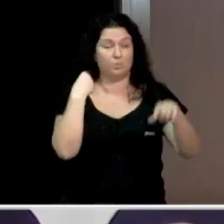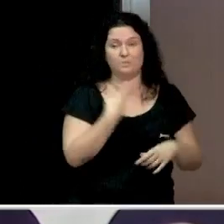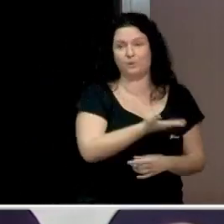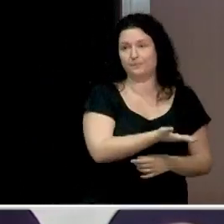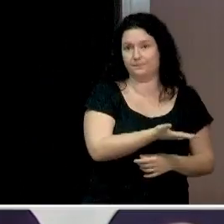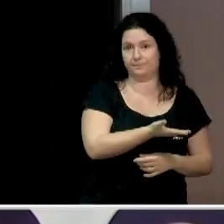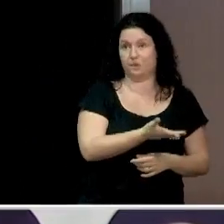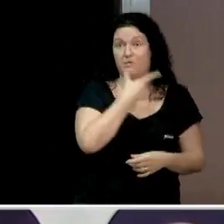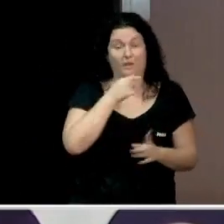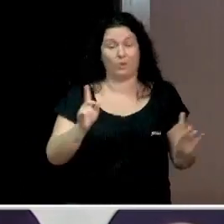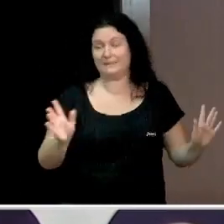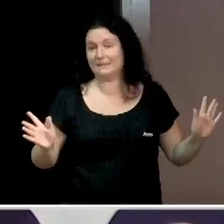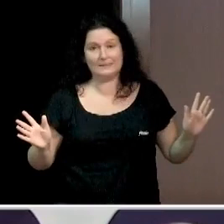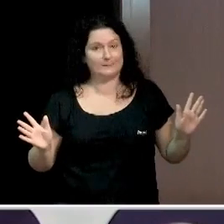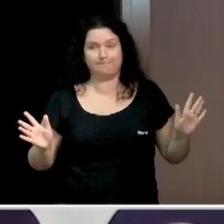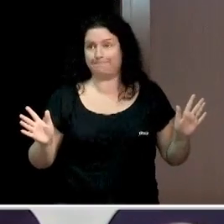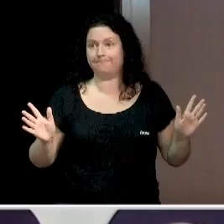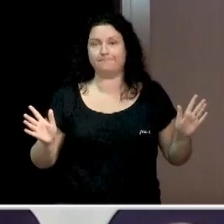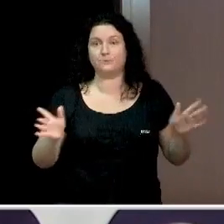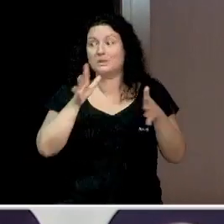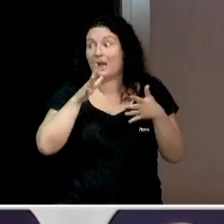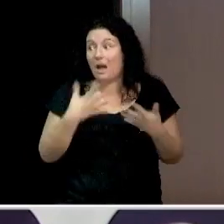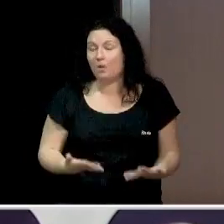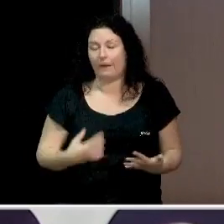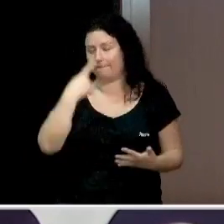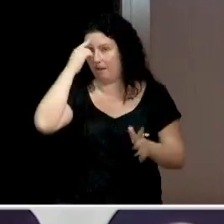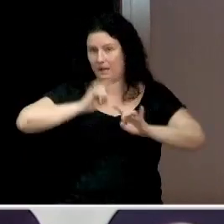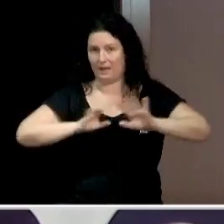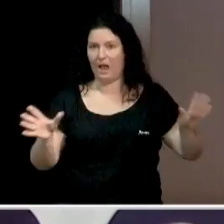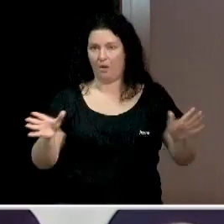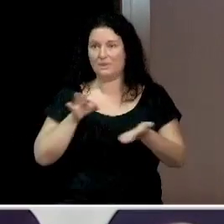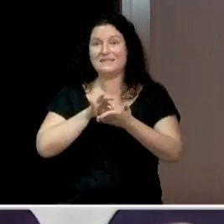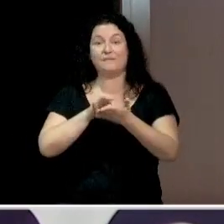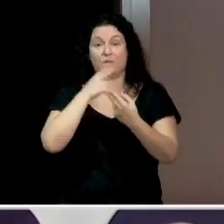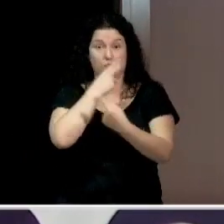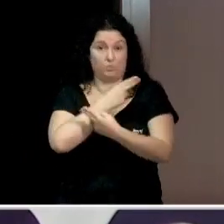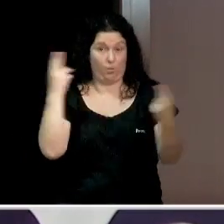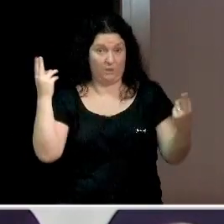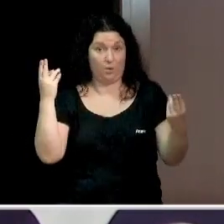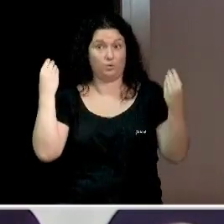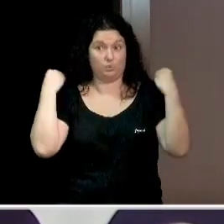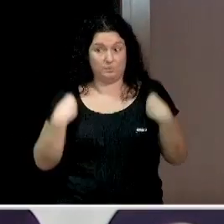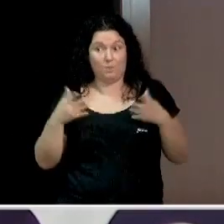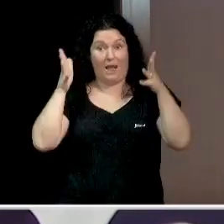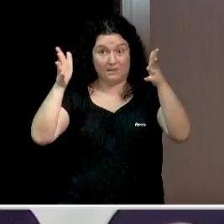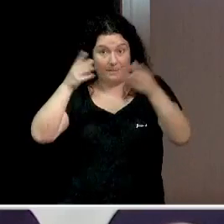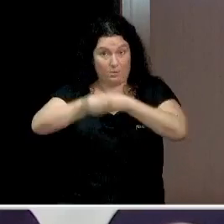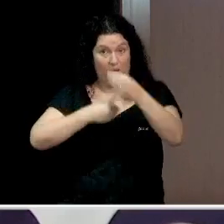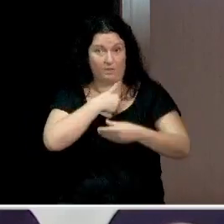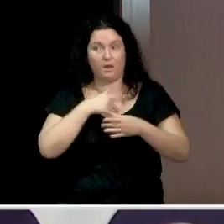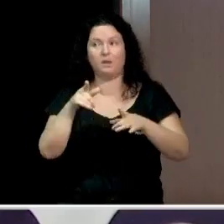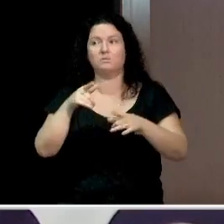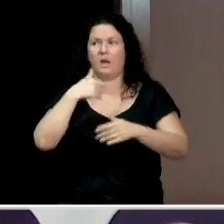mayor facilidad en absoluto. Y, ojo, a pesar de que me consta que los servicios públicos que se dedican al asesoramiento hacen